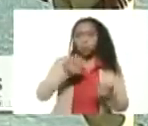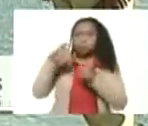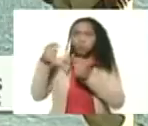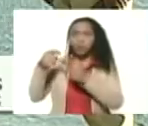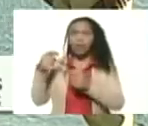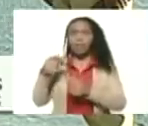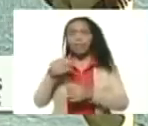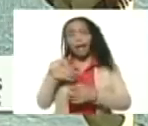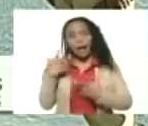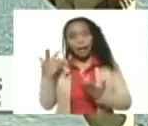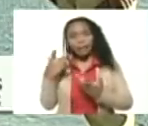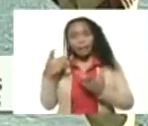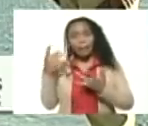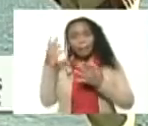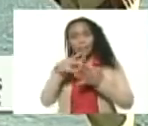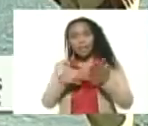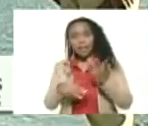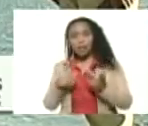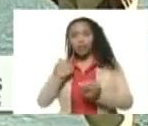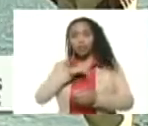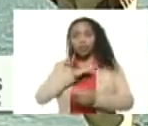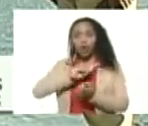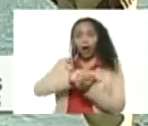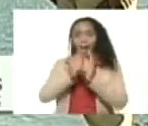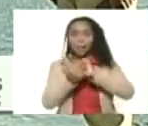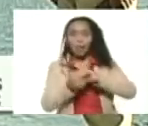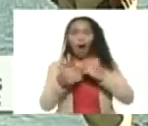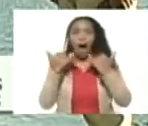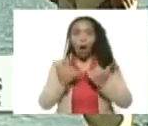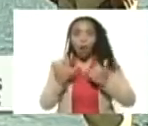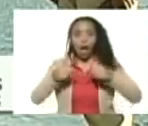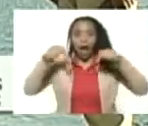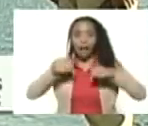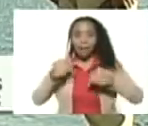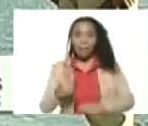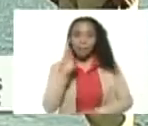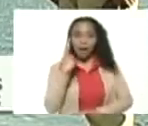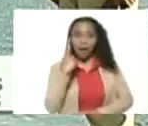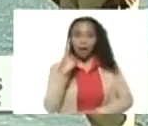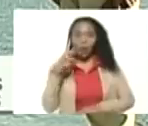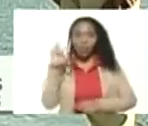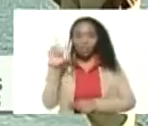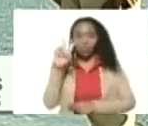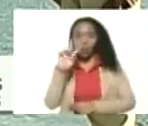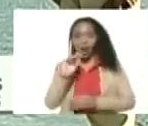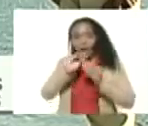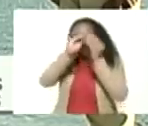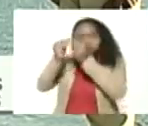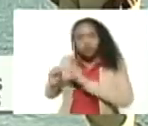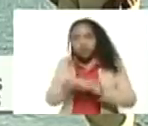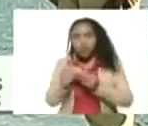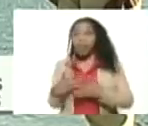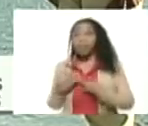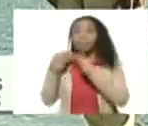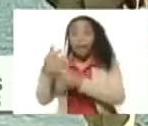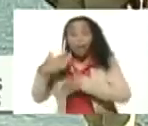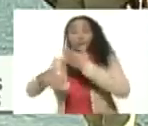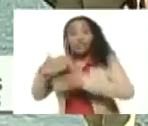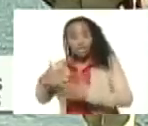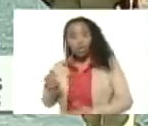Hemos cambiado la ecuación. Ahora hay que producir en Venezuela todo, pero tenemos que garantizar los procesos de